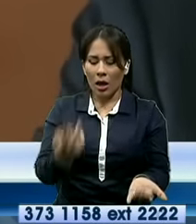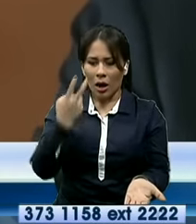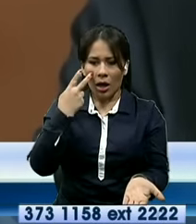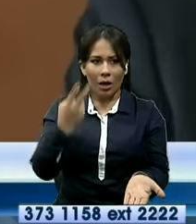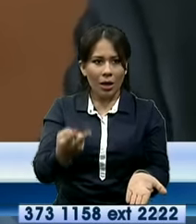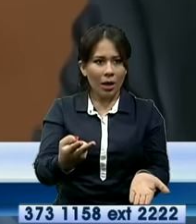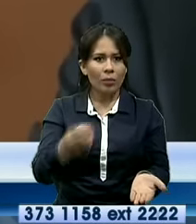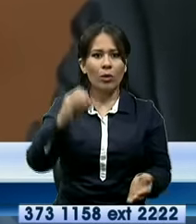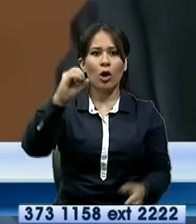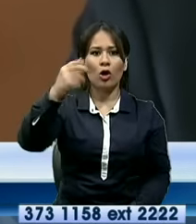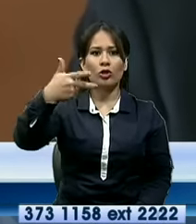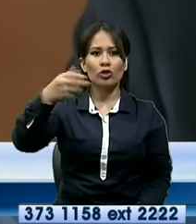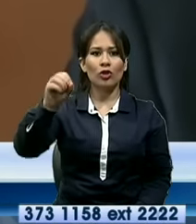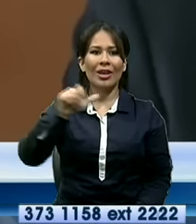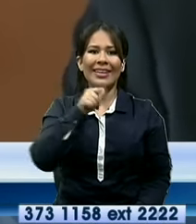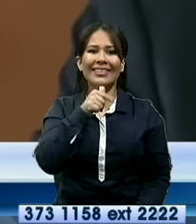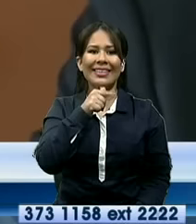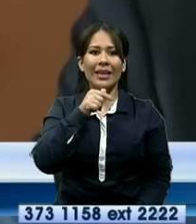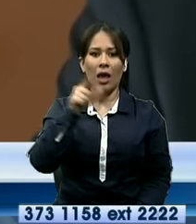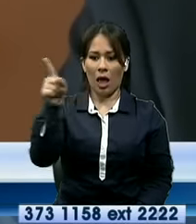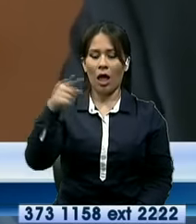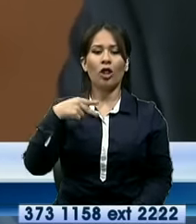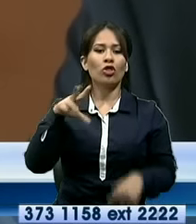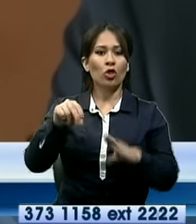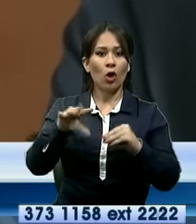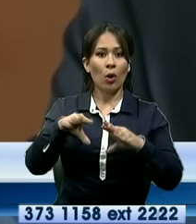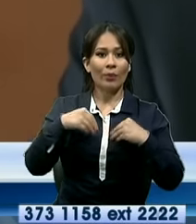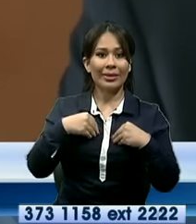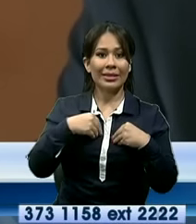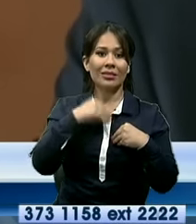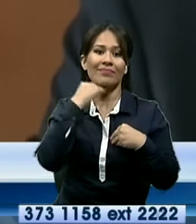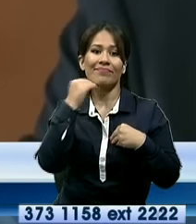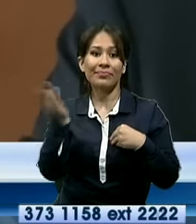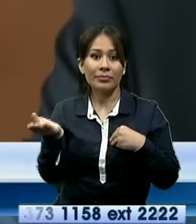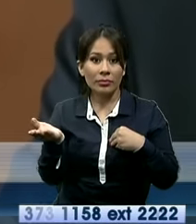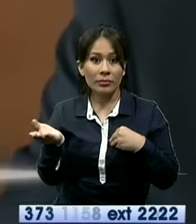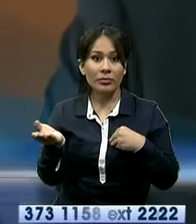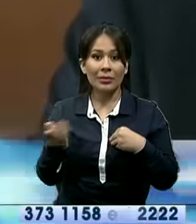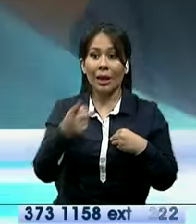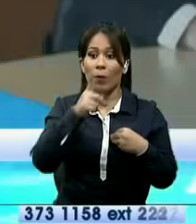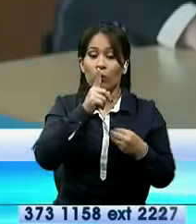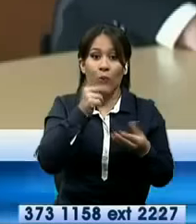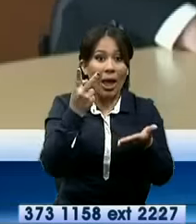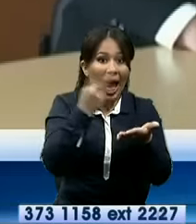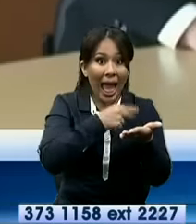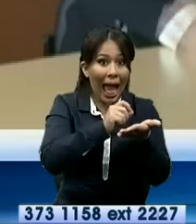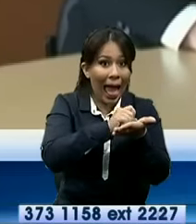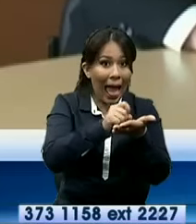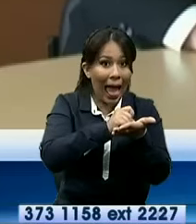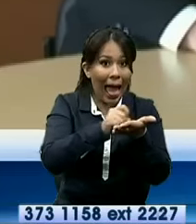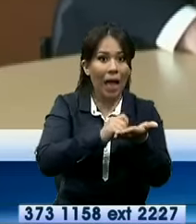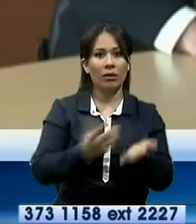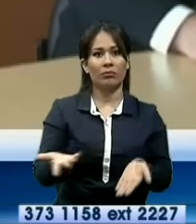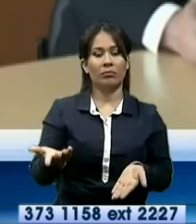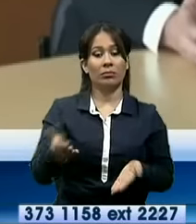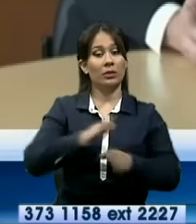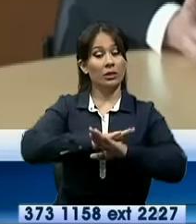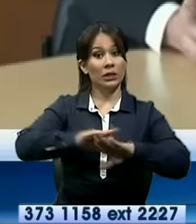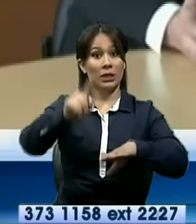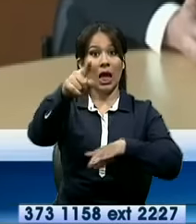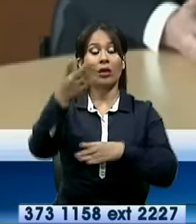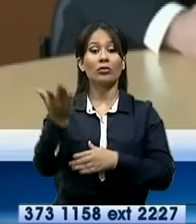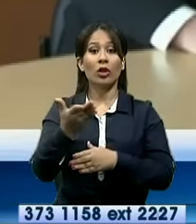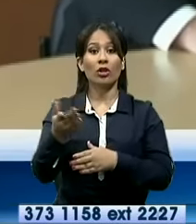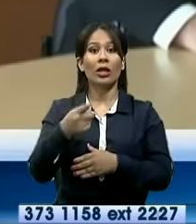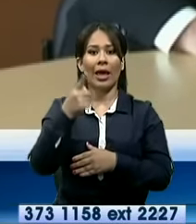señor Ochoa es el primero que no solamente irrespeta, sino que falsifica la ley. En Fundamedios afirma que en este tema